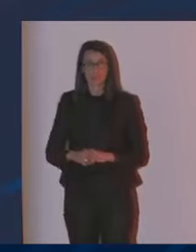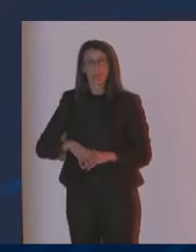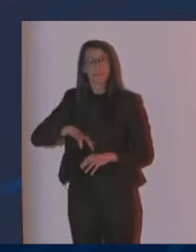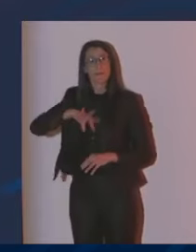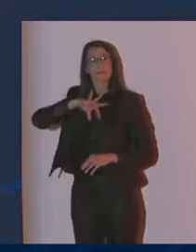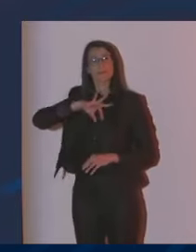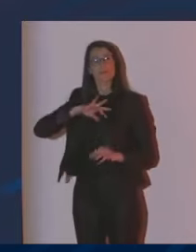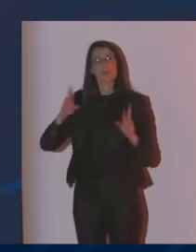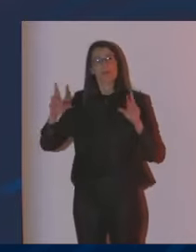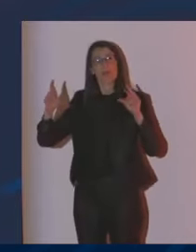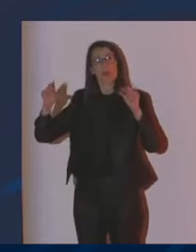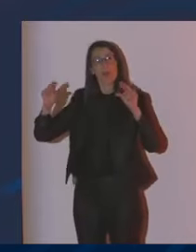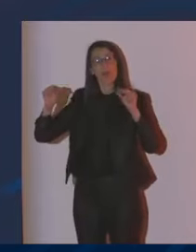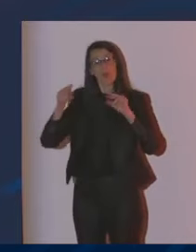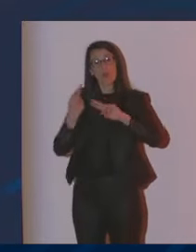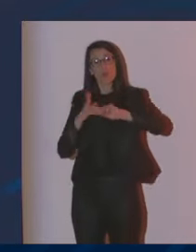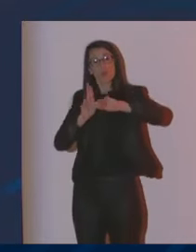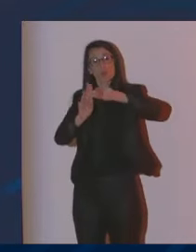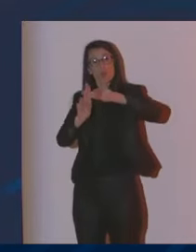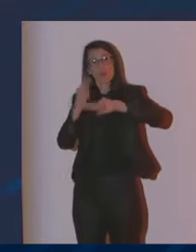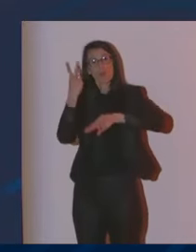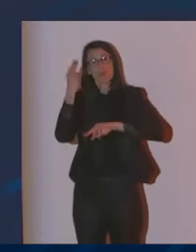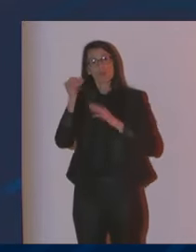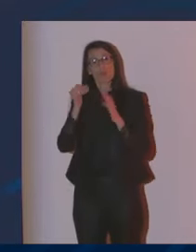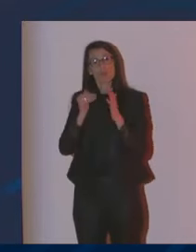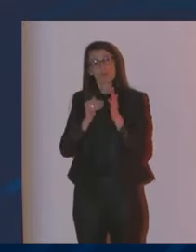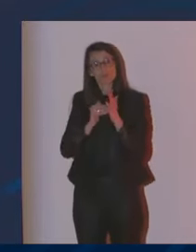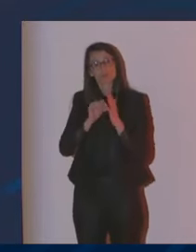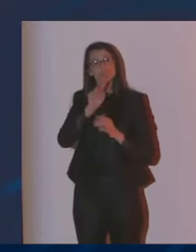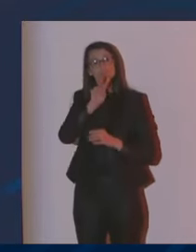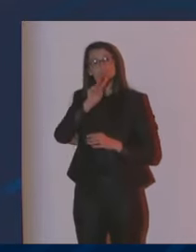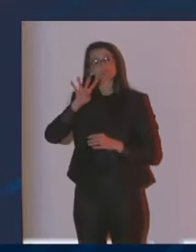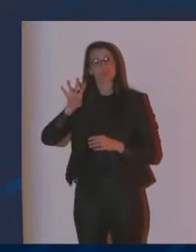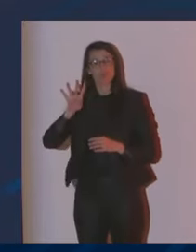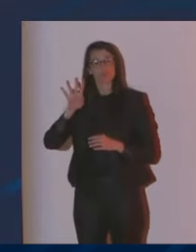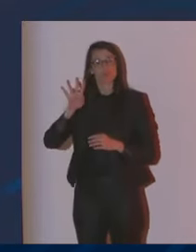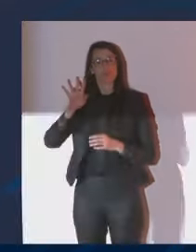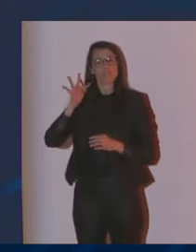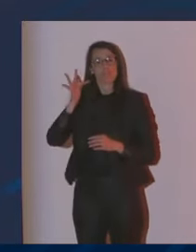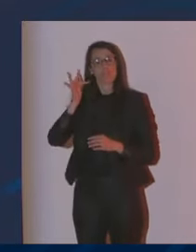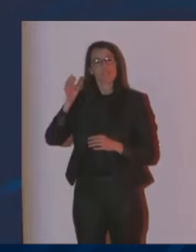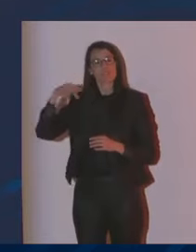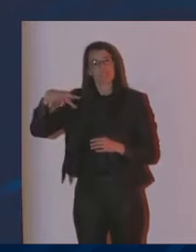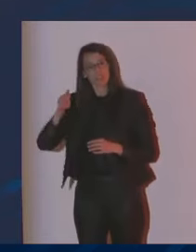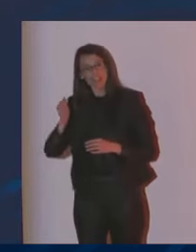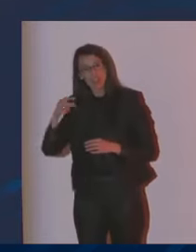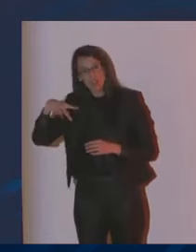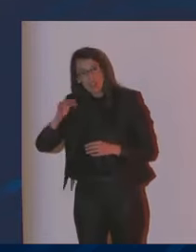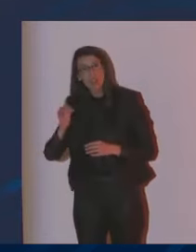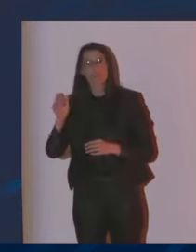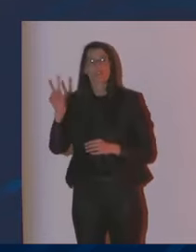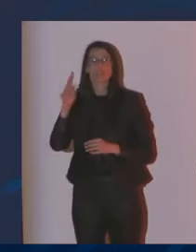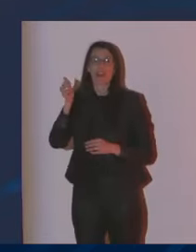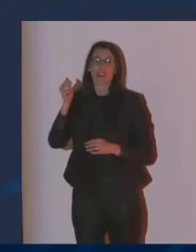Medalla de Oro Cruz Roja 2024 a Fernando Valladares. Recoge la medalla don